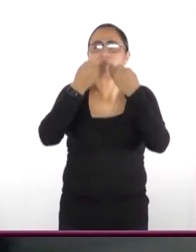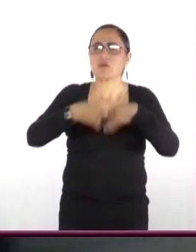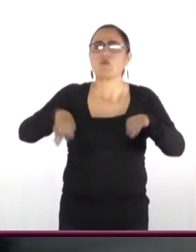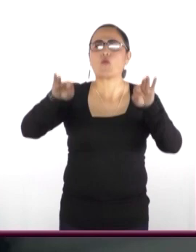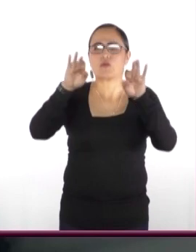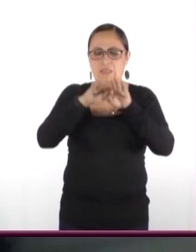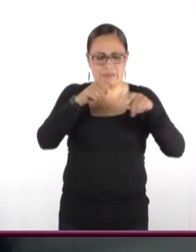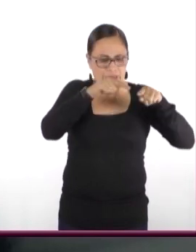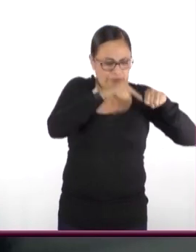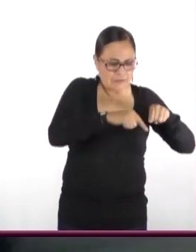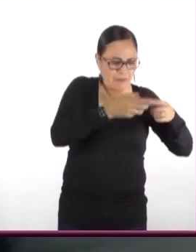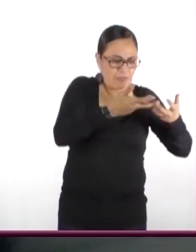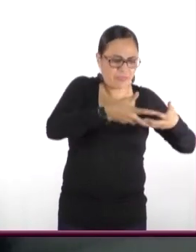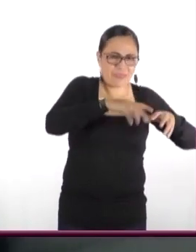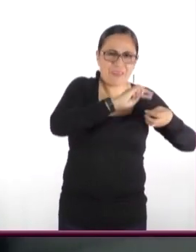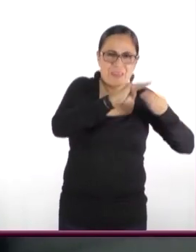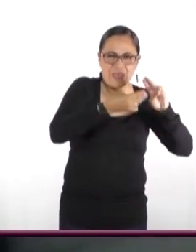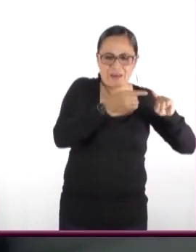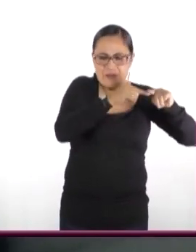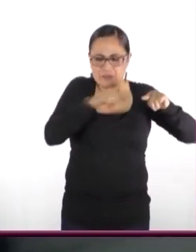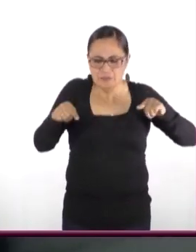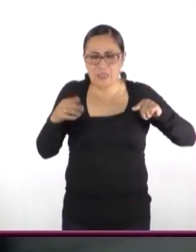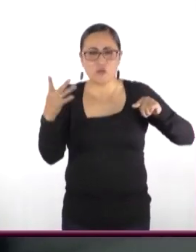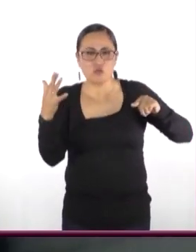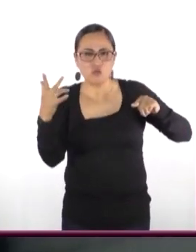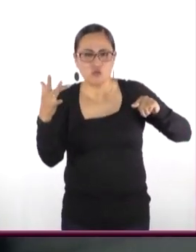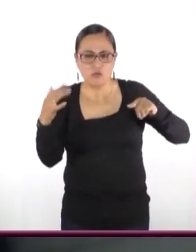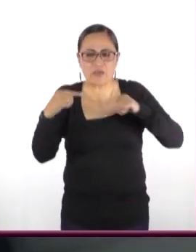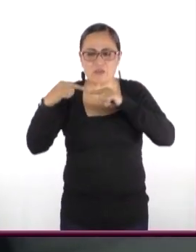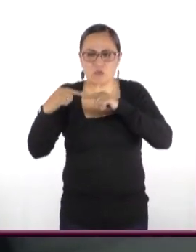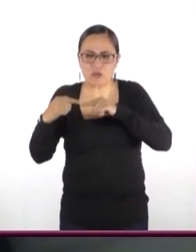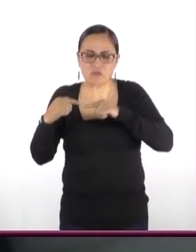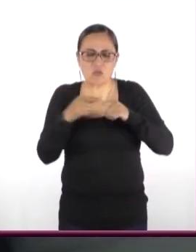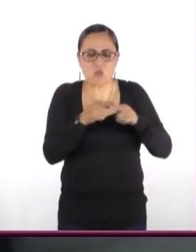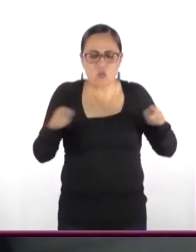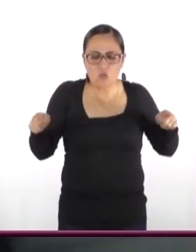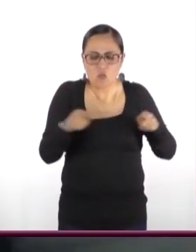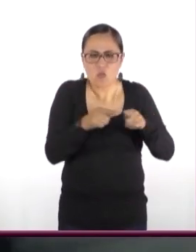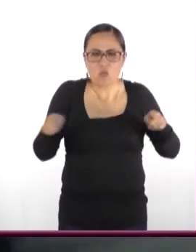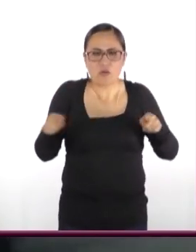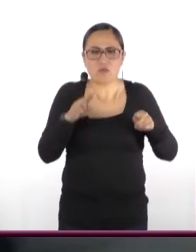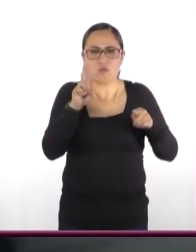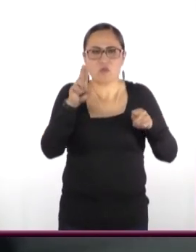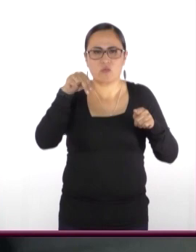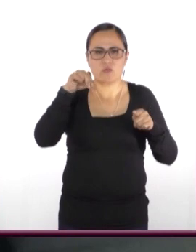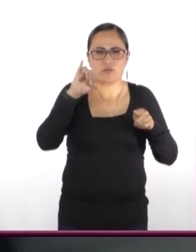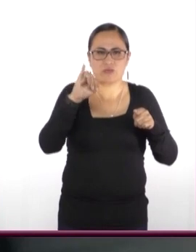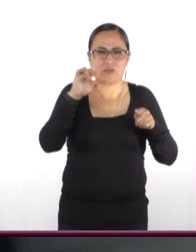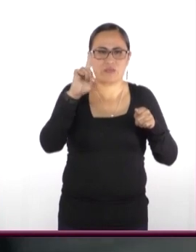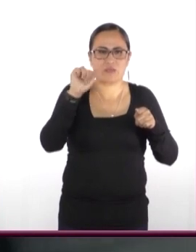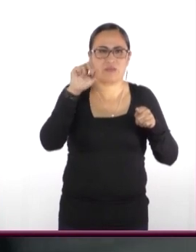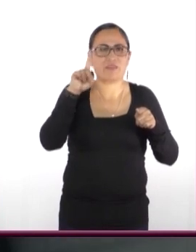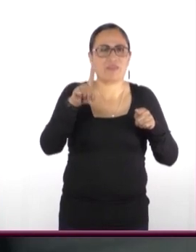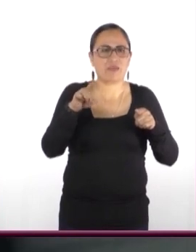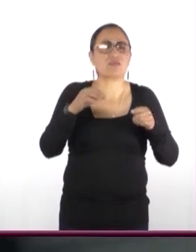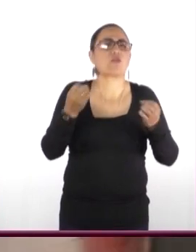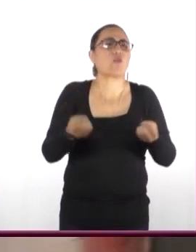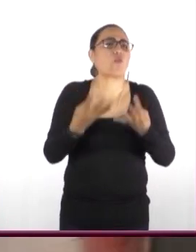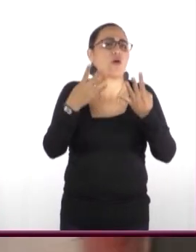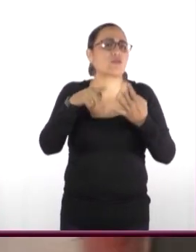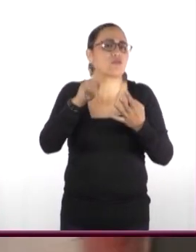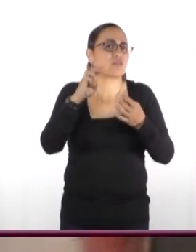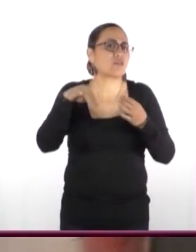distancia al Sol, porque entonces conocías la distancia a los planetas en una unidad pues, terrestre, ¿no? Como kilómetros, por